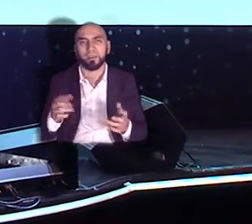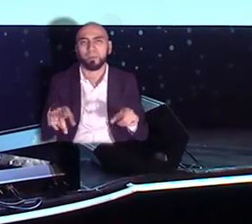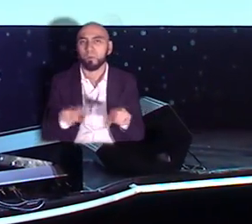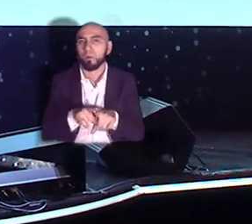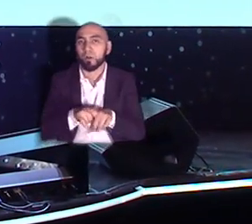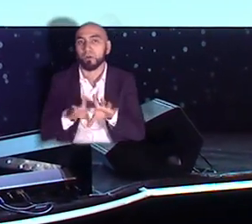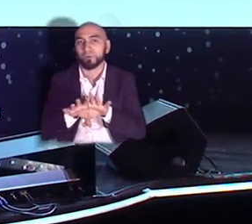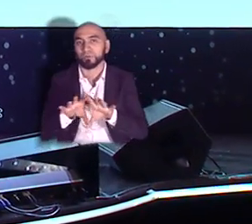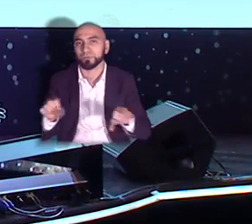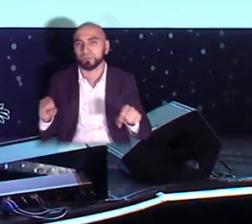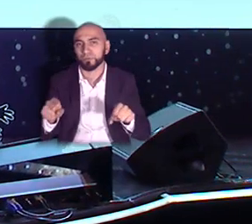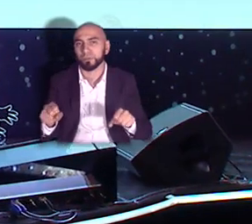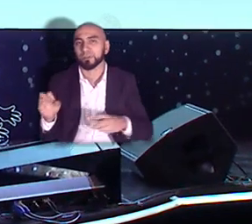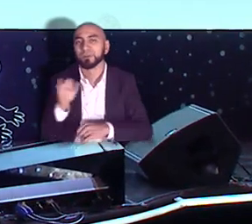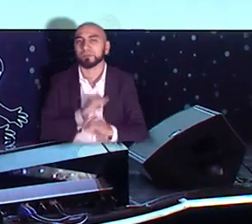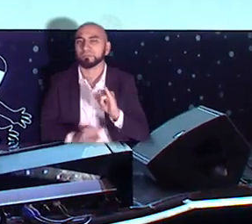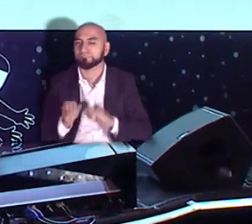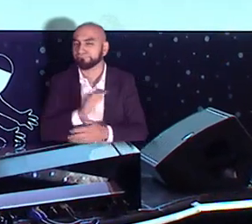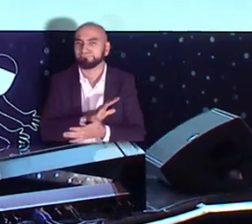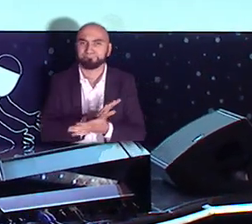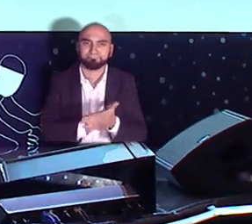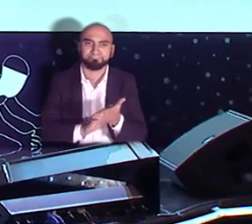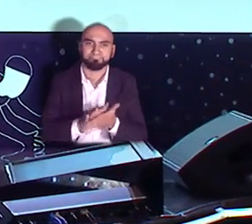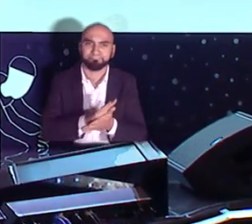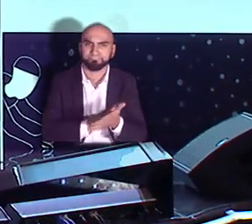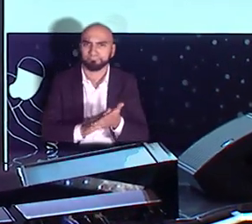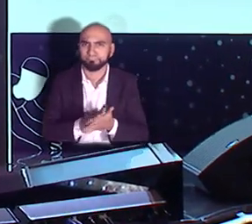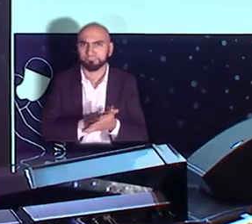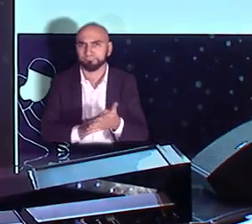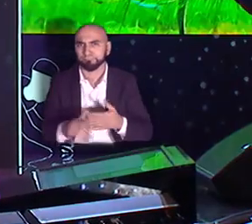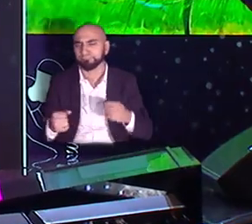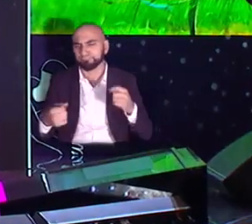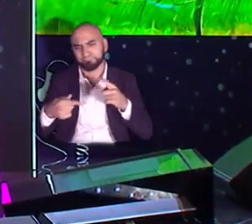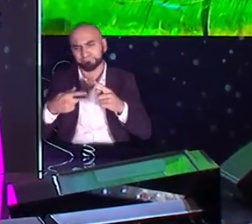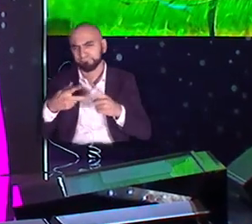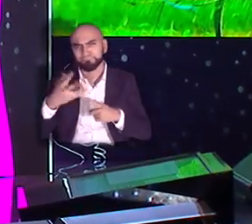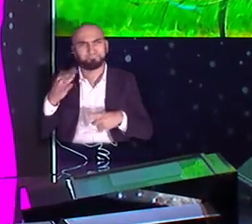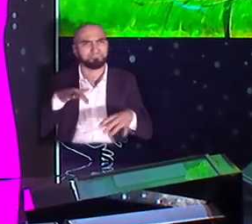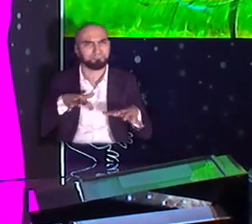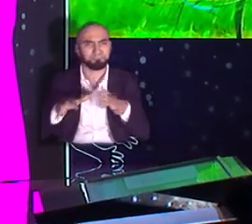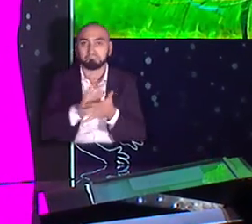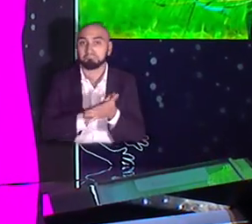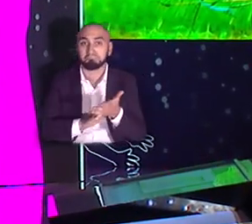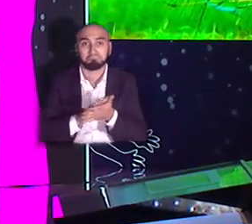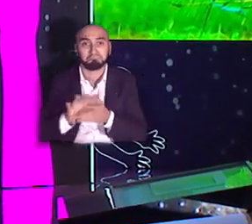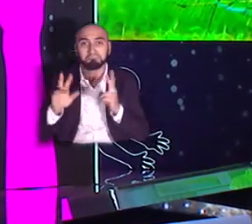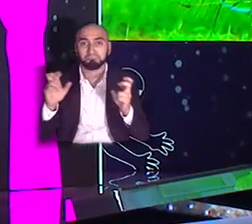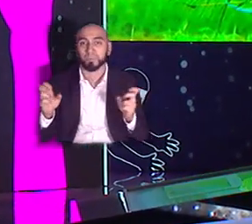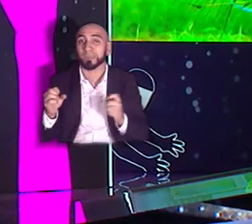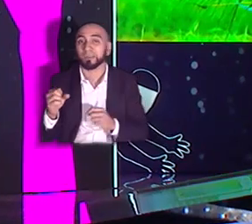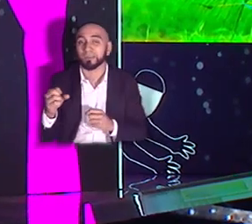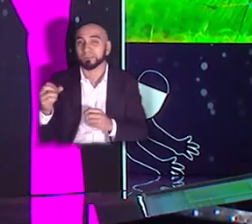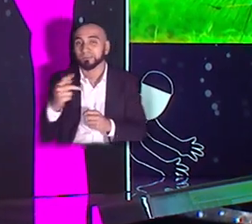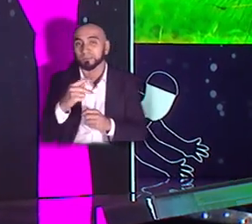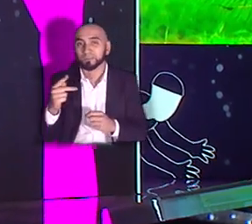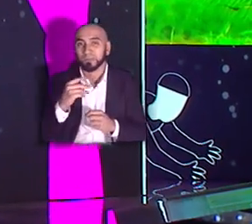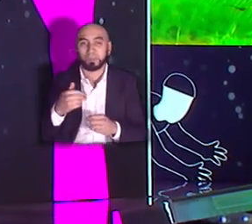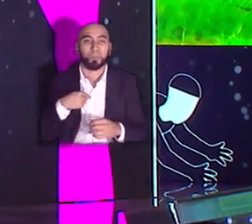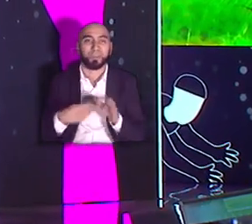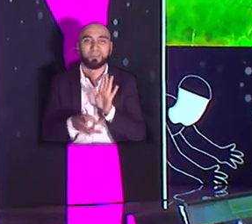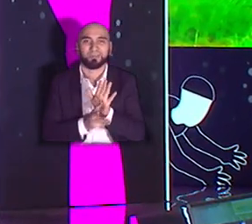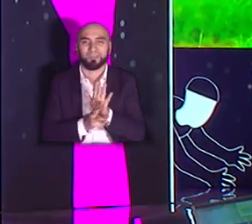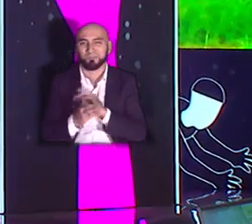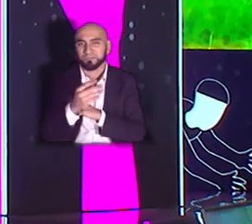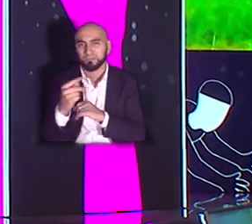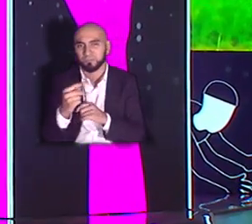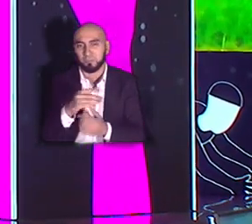quizás cientos de presiones de selección empujando en distintas direcciones. Selección sexual, por ejemplo. La presión